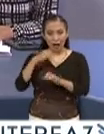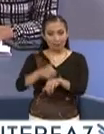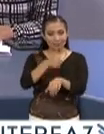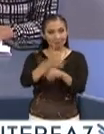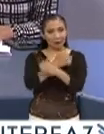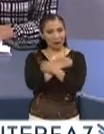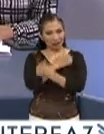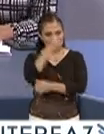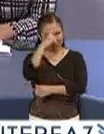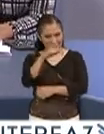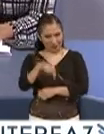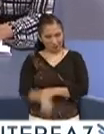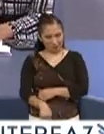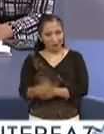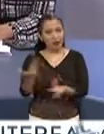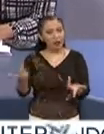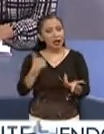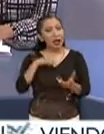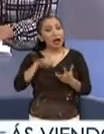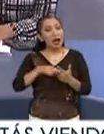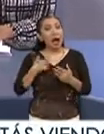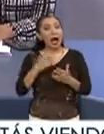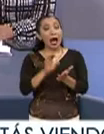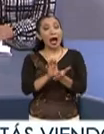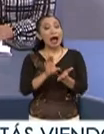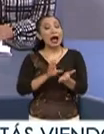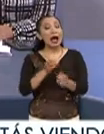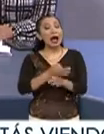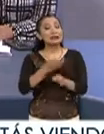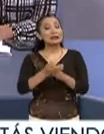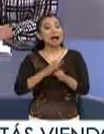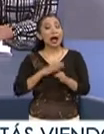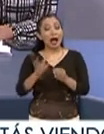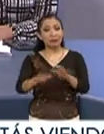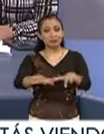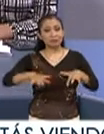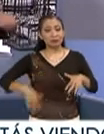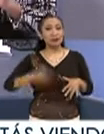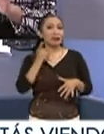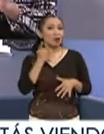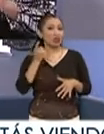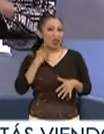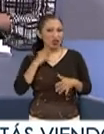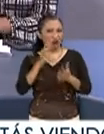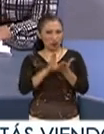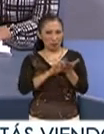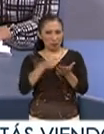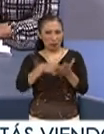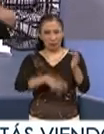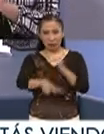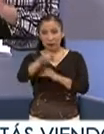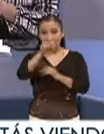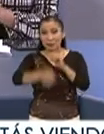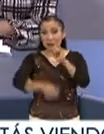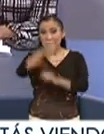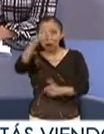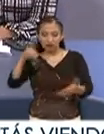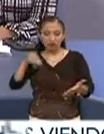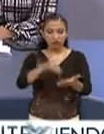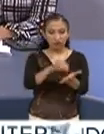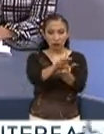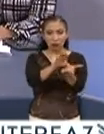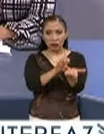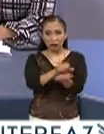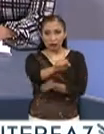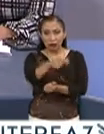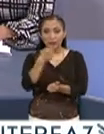consolidar la educación en México, fue hasta el Congreso Constituyente de 1917 que se elevó por primera vez a rango